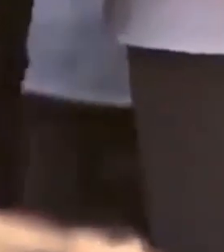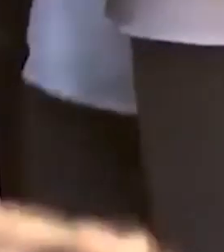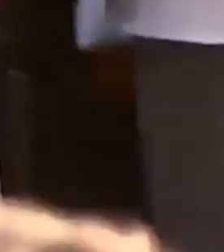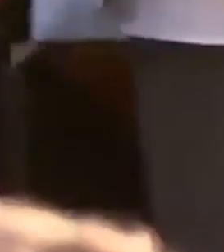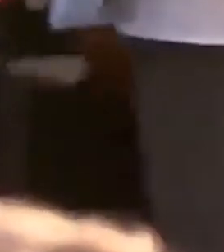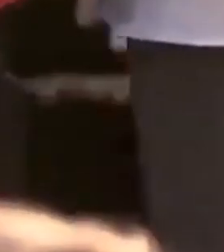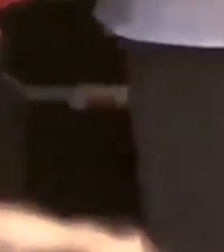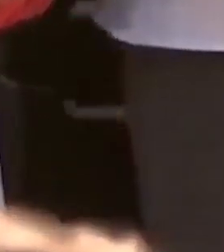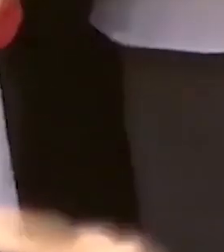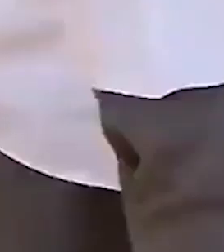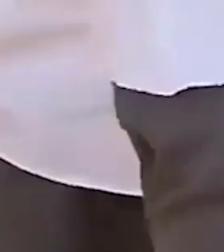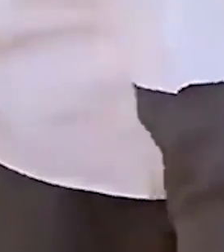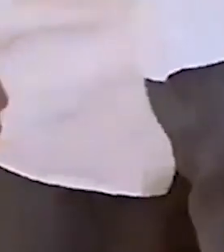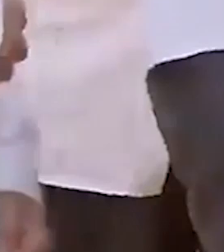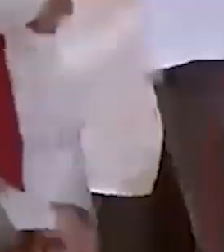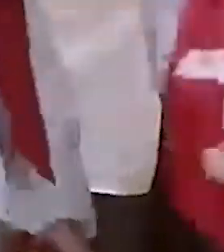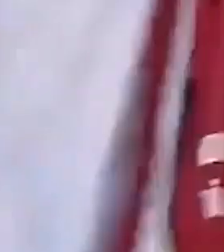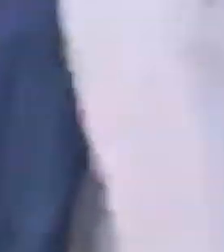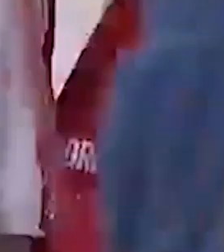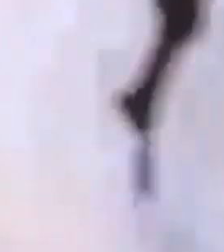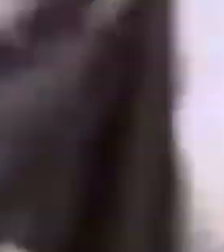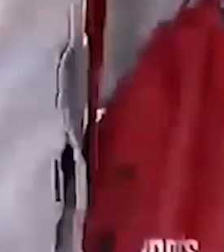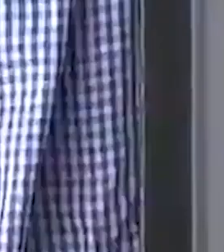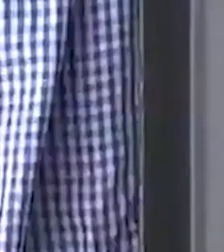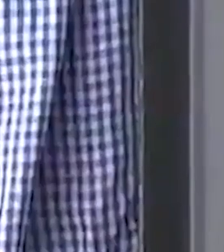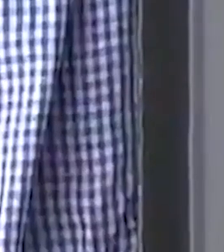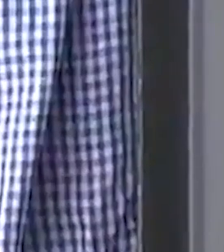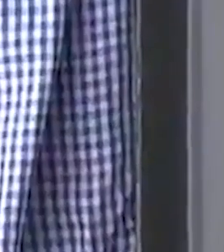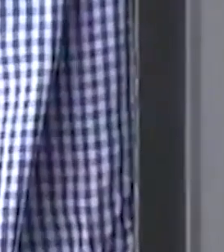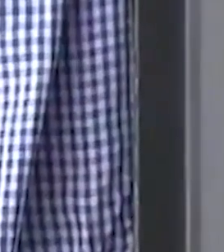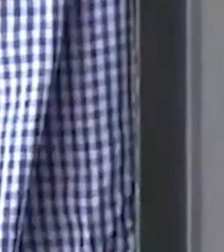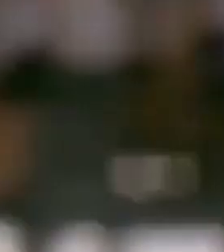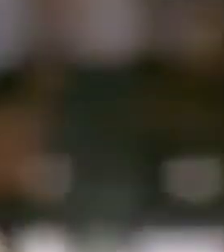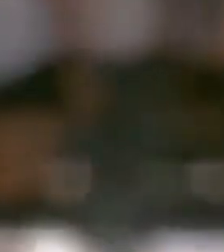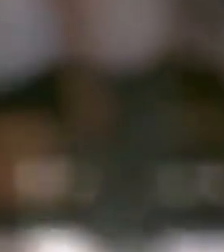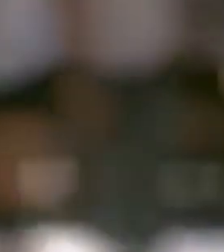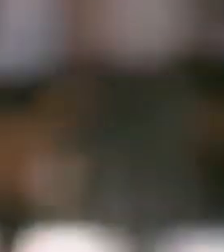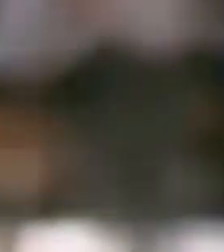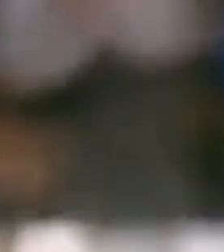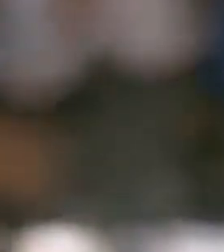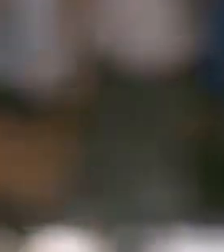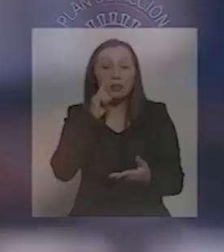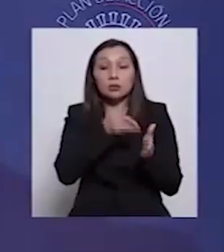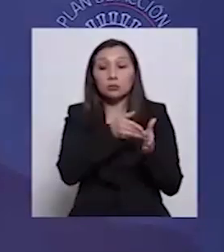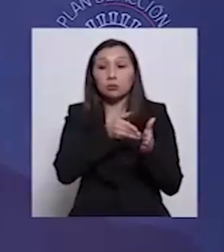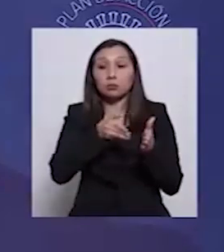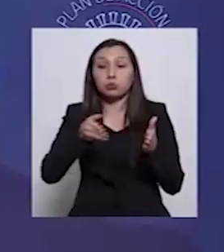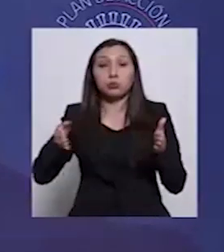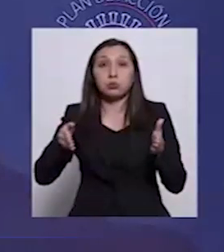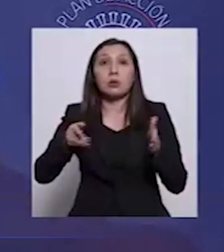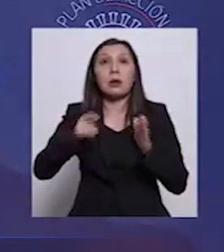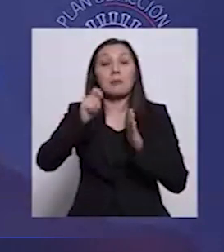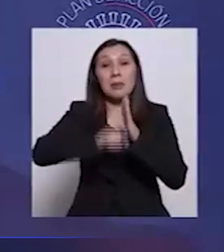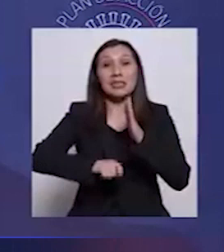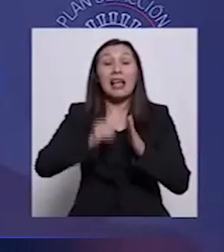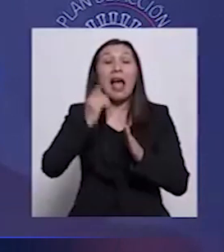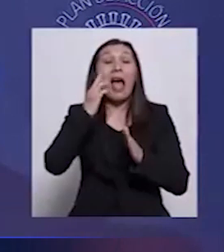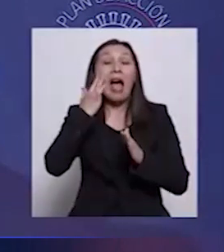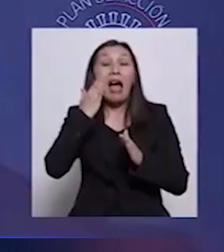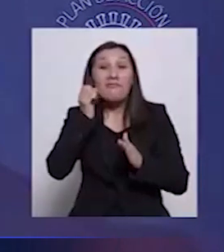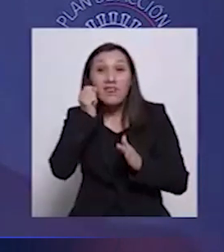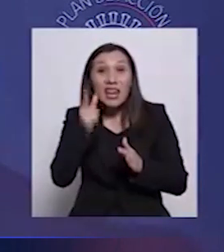esto implica que el año escolar se va a extender hasta fines de diciembre durante todo el mes de abril